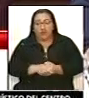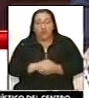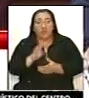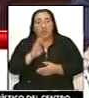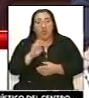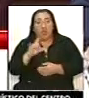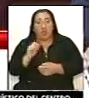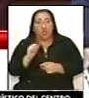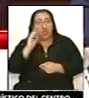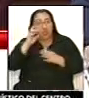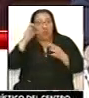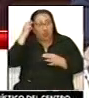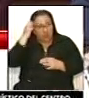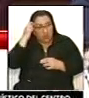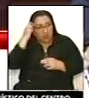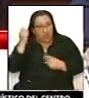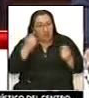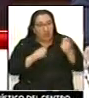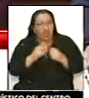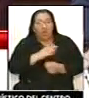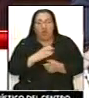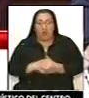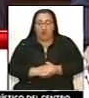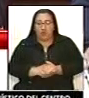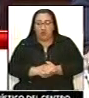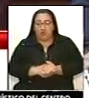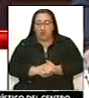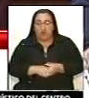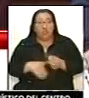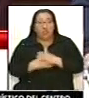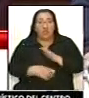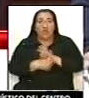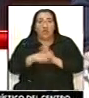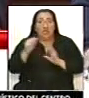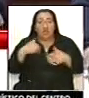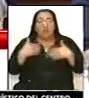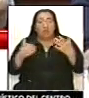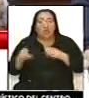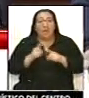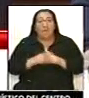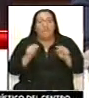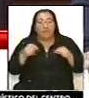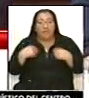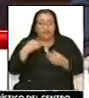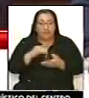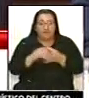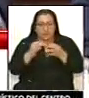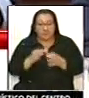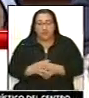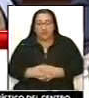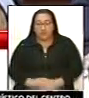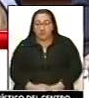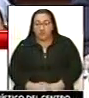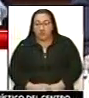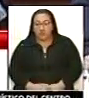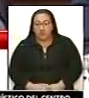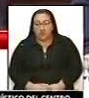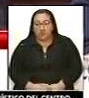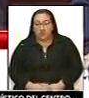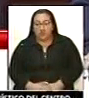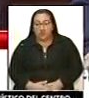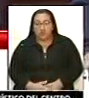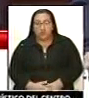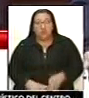La política la maneja el Estado y todo el derecho de hacerlo. Pero lo que tenemos que estar seguros es que el marco esté